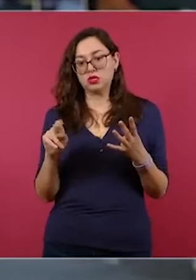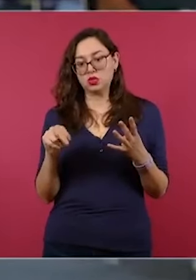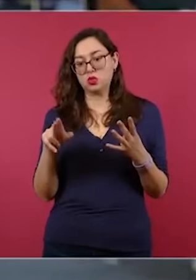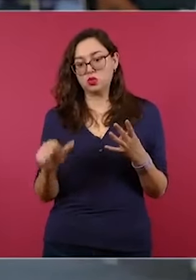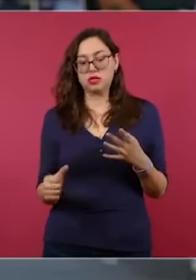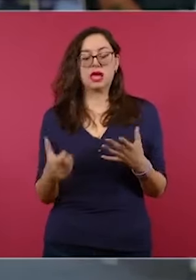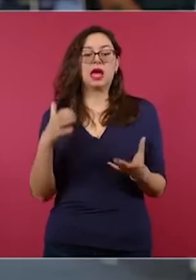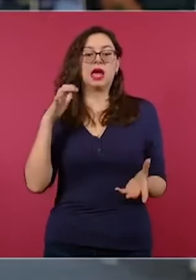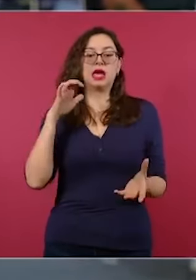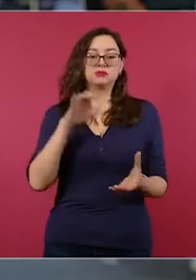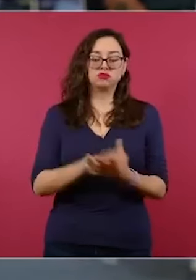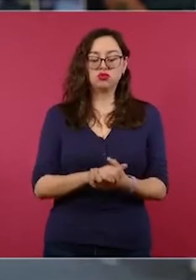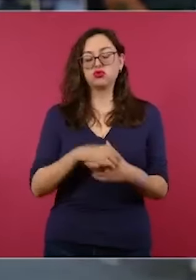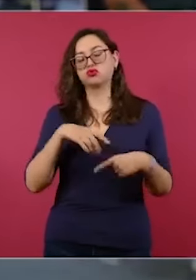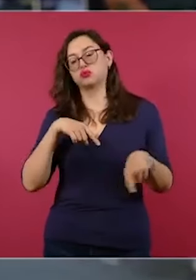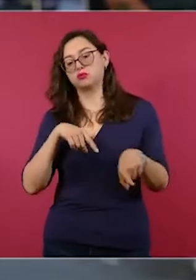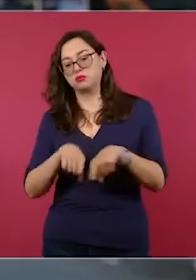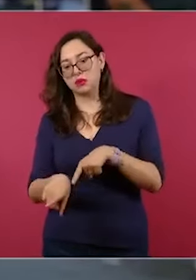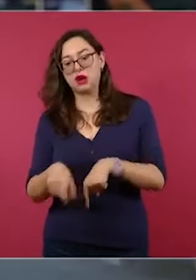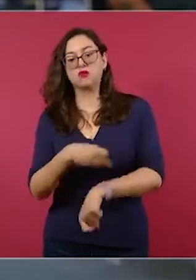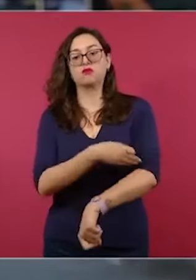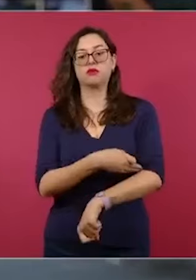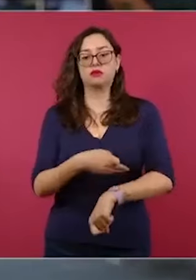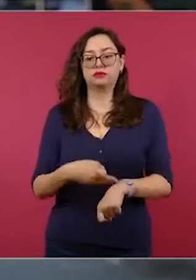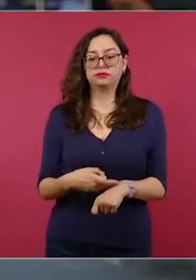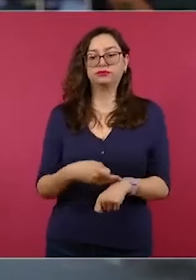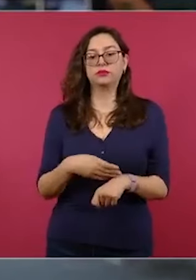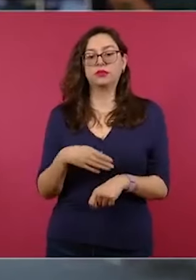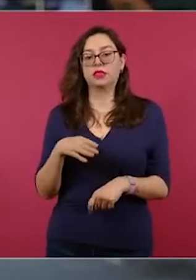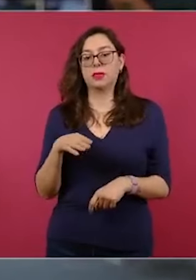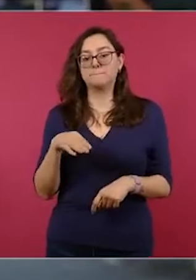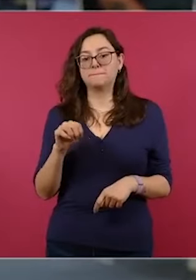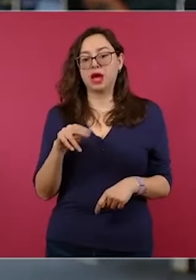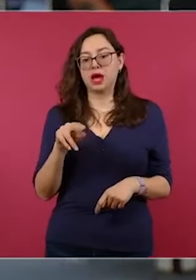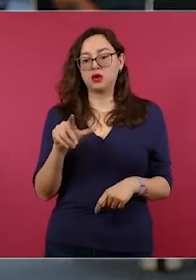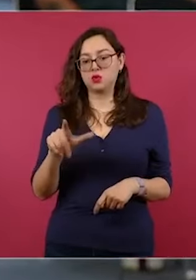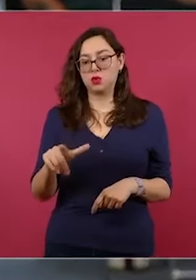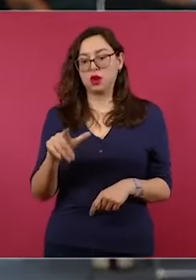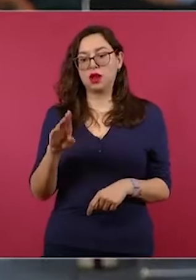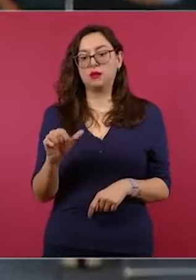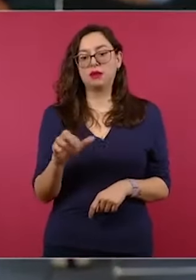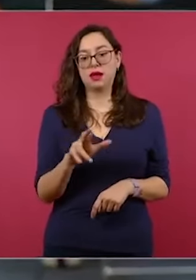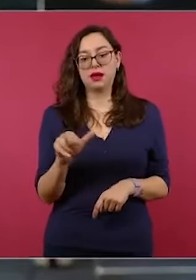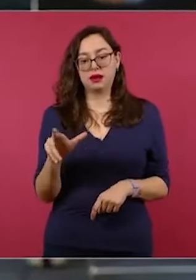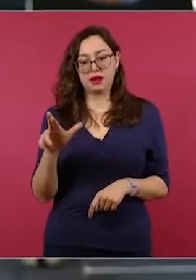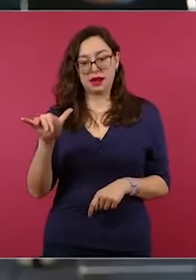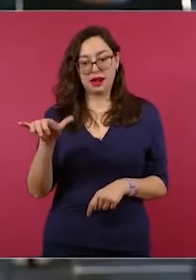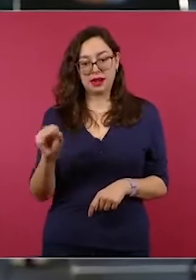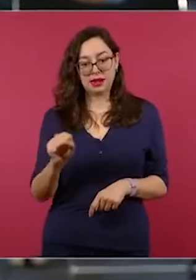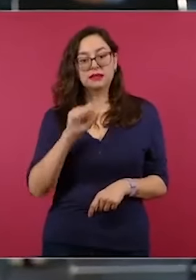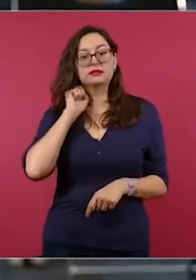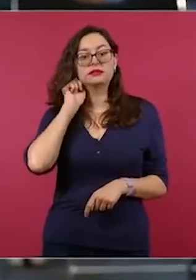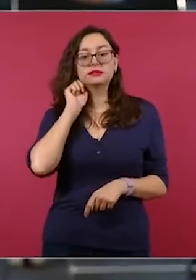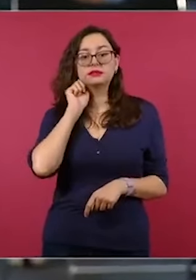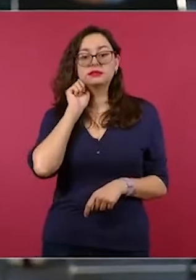primos, todos los parientes, Víctor Manuel Barreras. Y no conforme esta